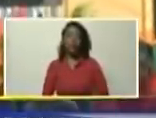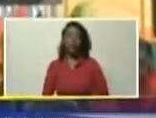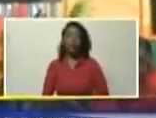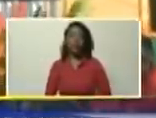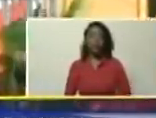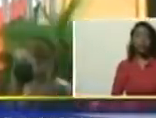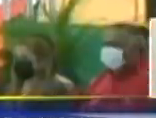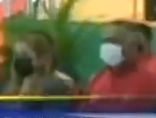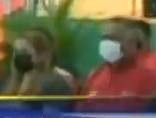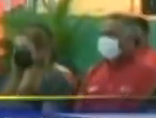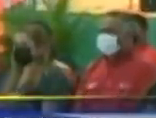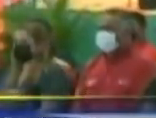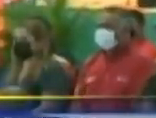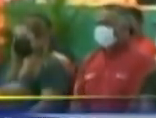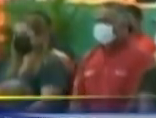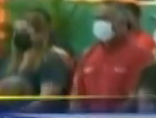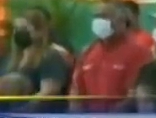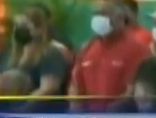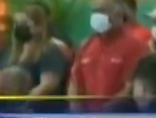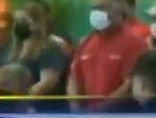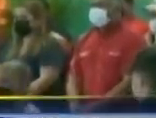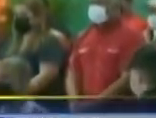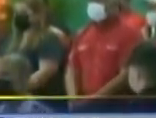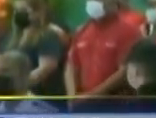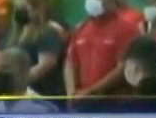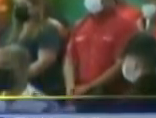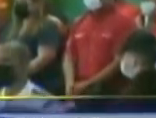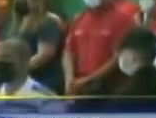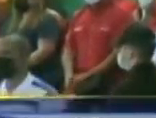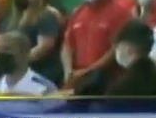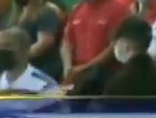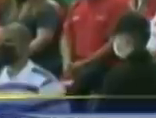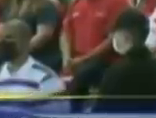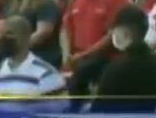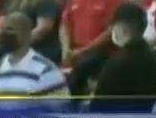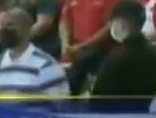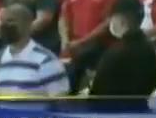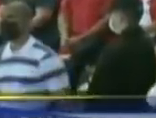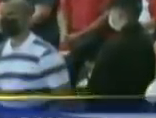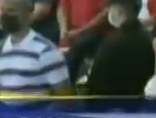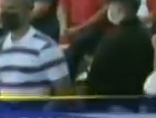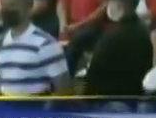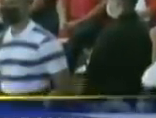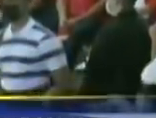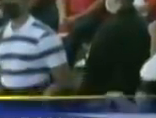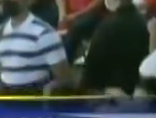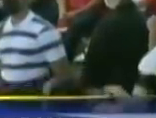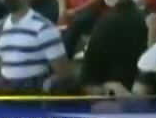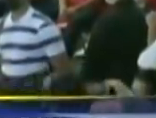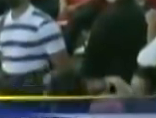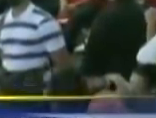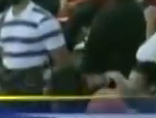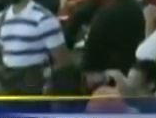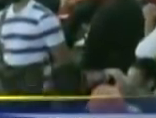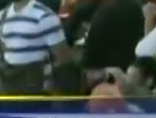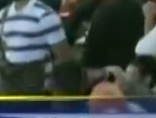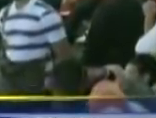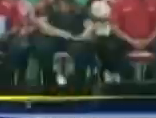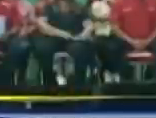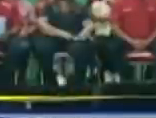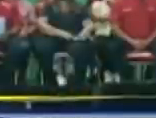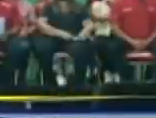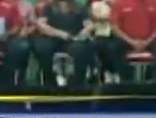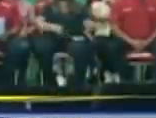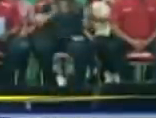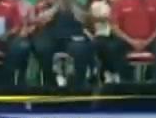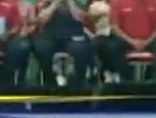Y bueno, ahora quiero escuchar las primeras palabras del candidato de